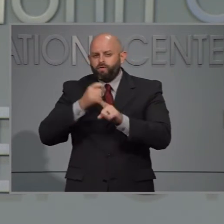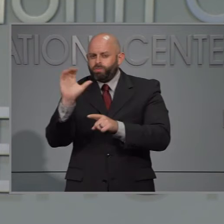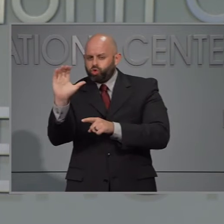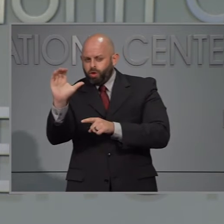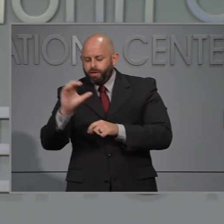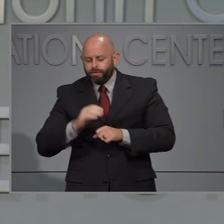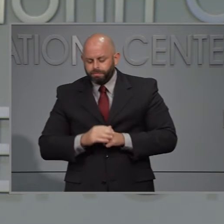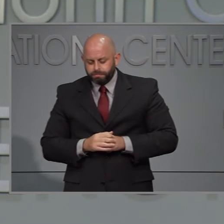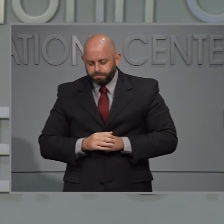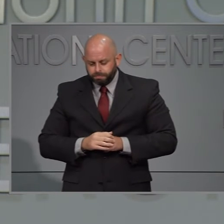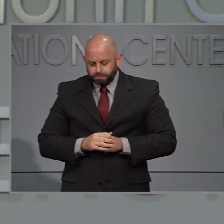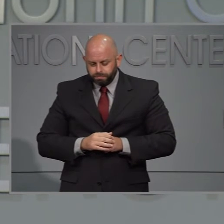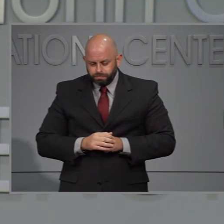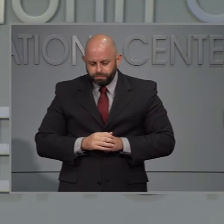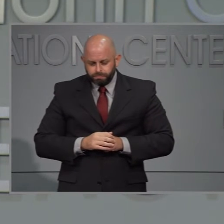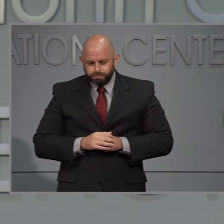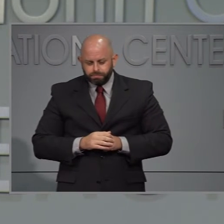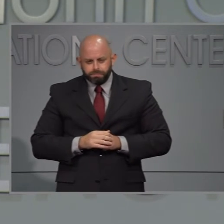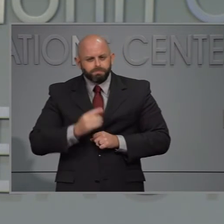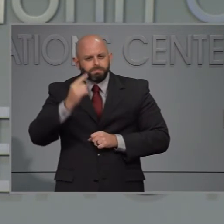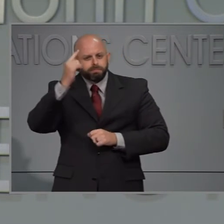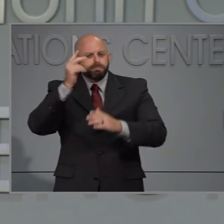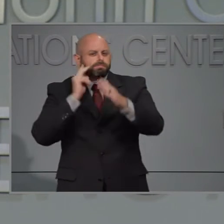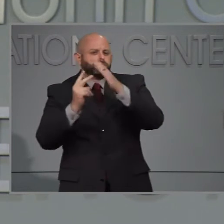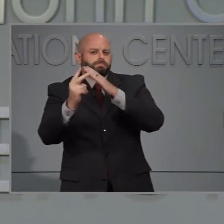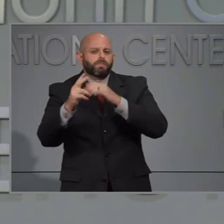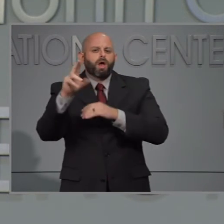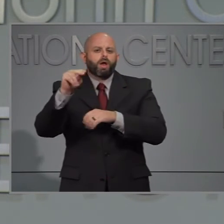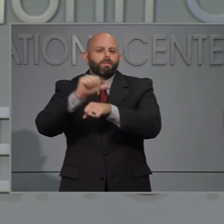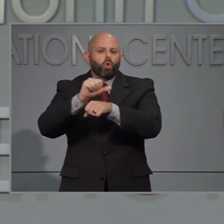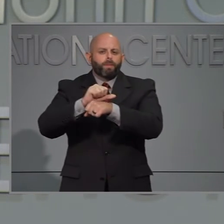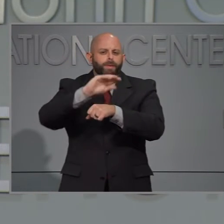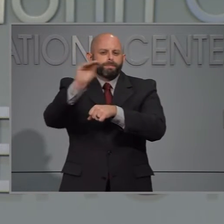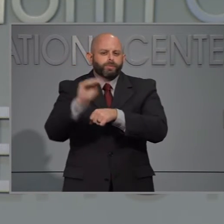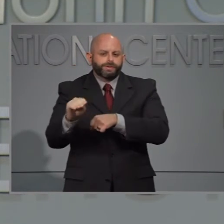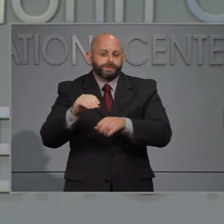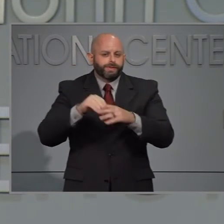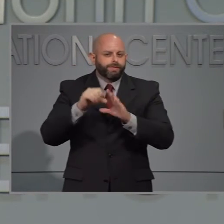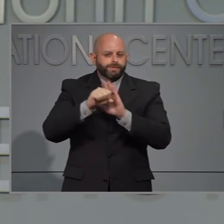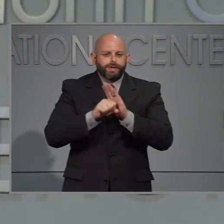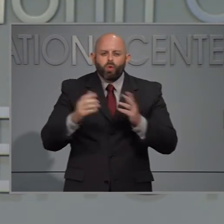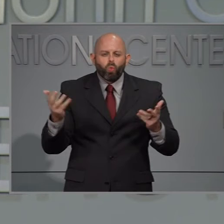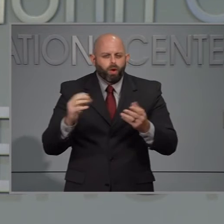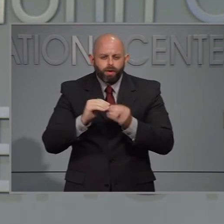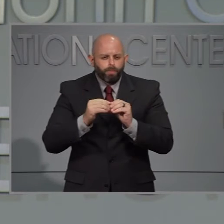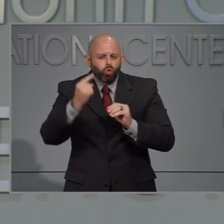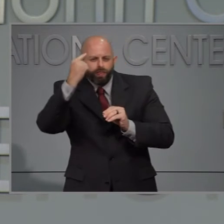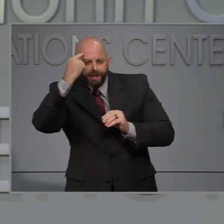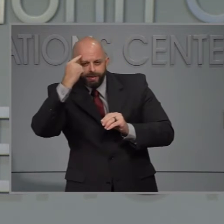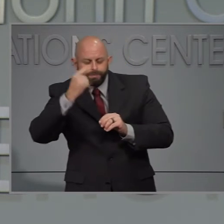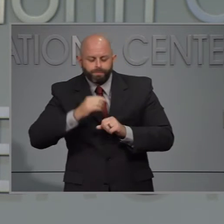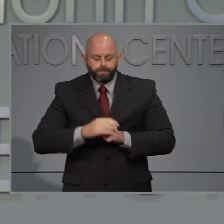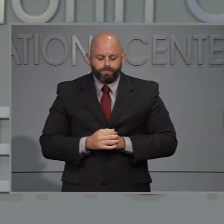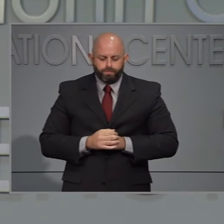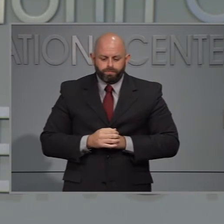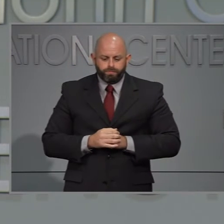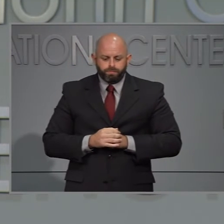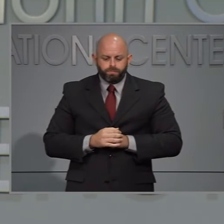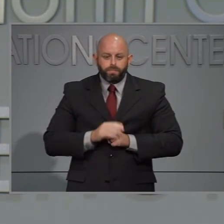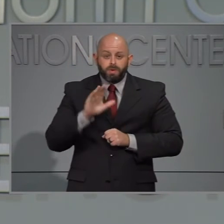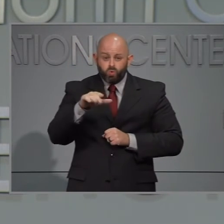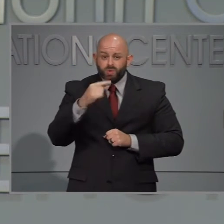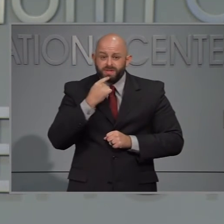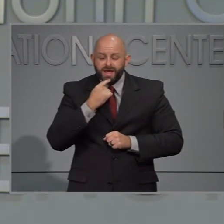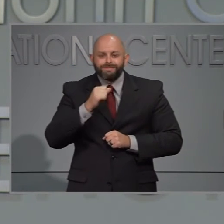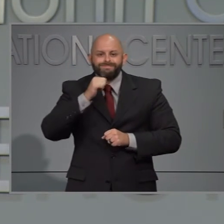al índice de desempleo en nuestro estado y los beneficios semanales? ¿Qué cree que debería de ser respuesta?